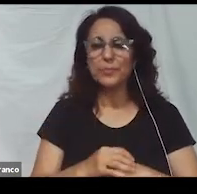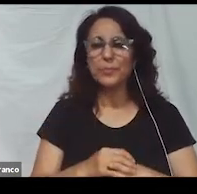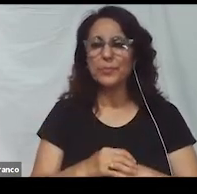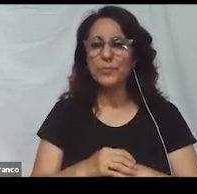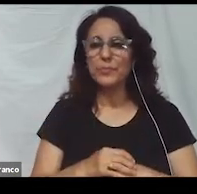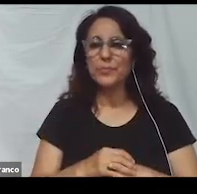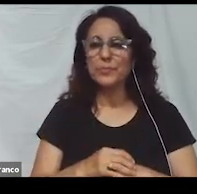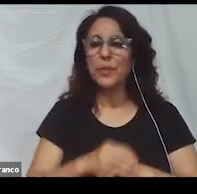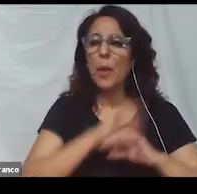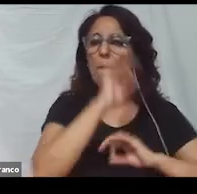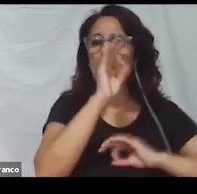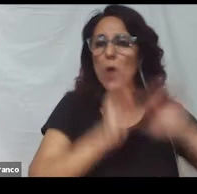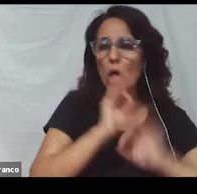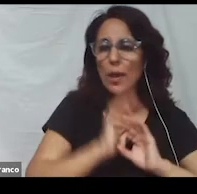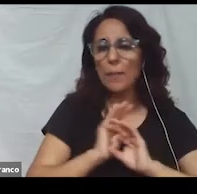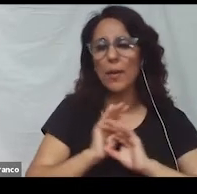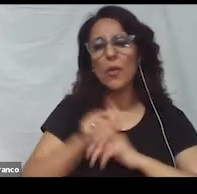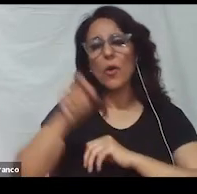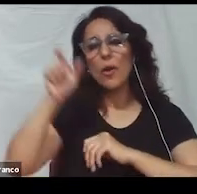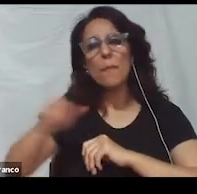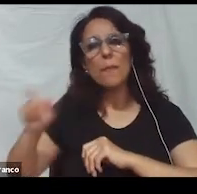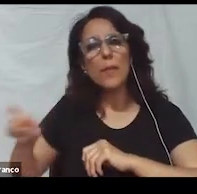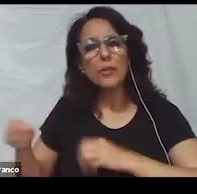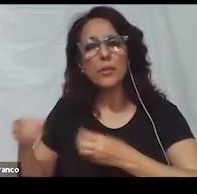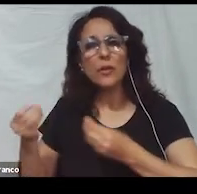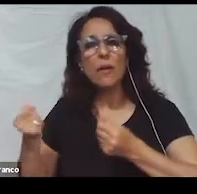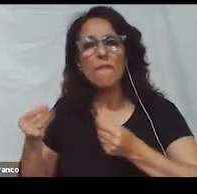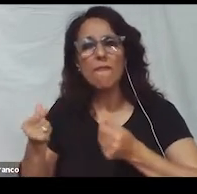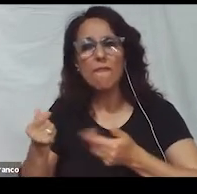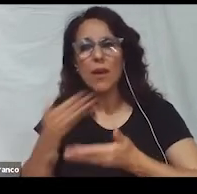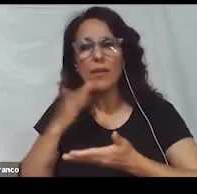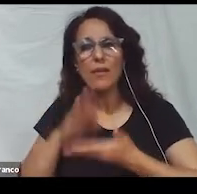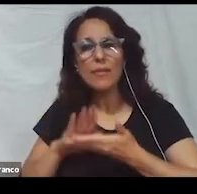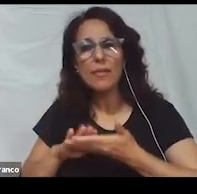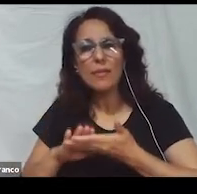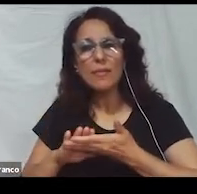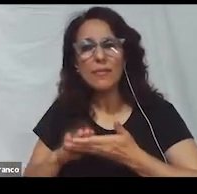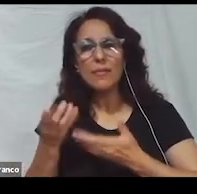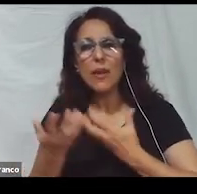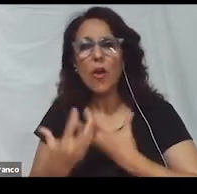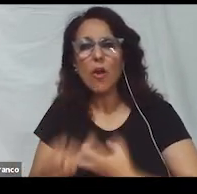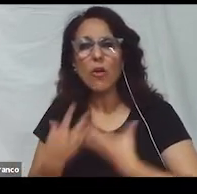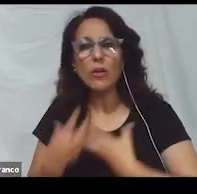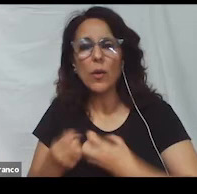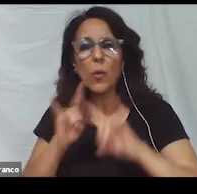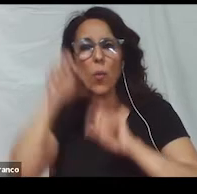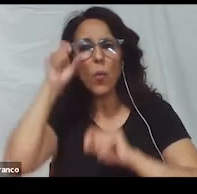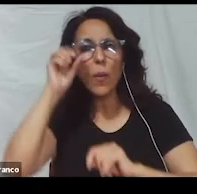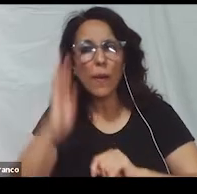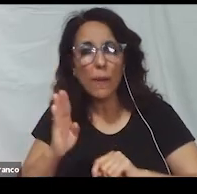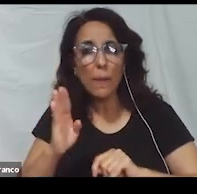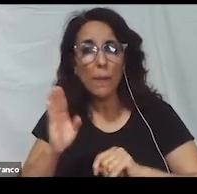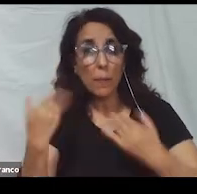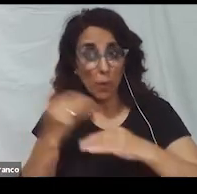de accesibilidad, programadores, mucha gente que lo utiliza para validar el contenido de la página web que